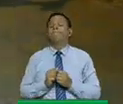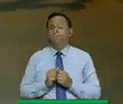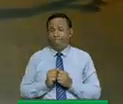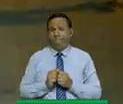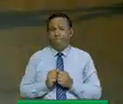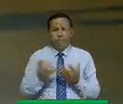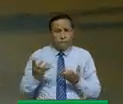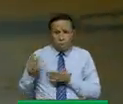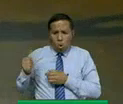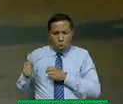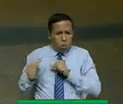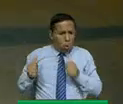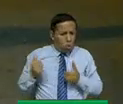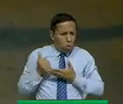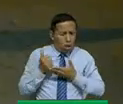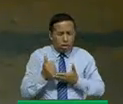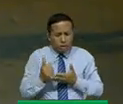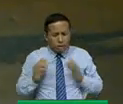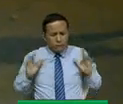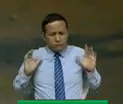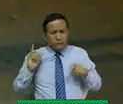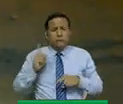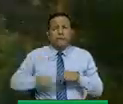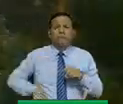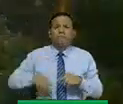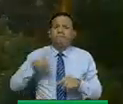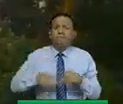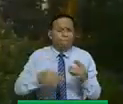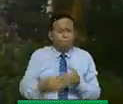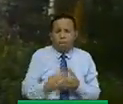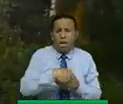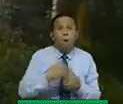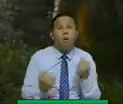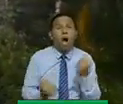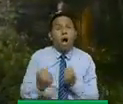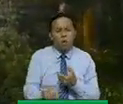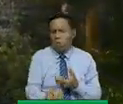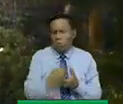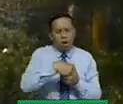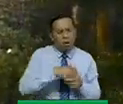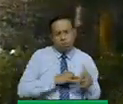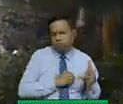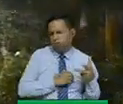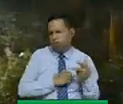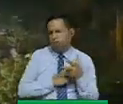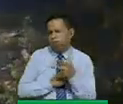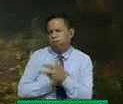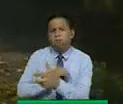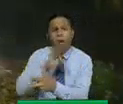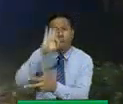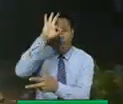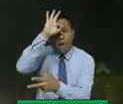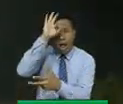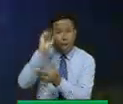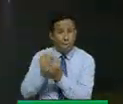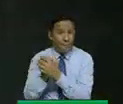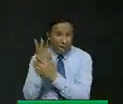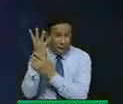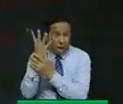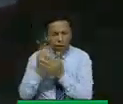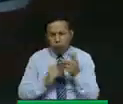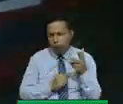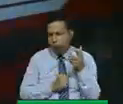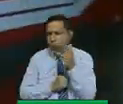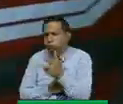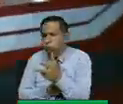ayudarlo fueron en vano, pues aunque lo llevaron en un carro particular a un hospital de la ciudad de Milagro, llegó sin